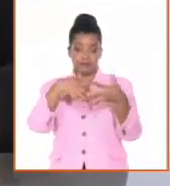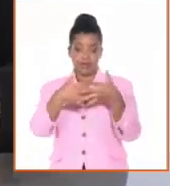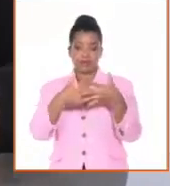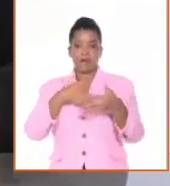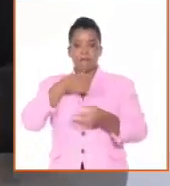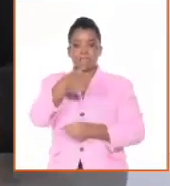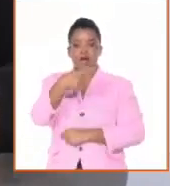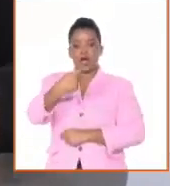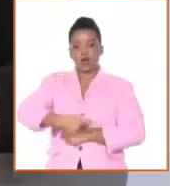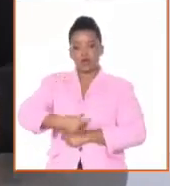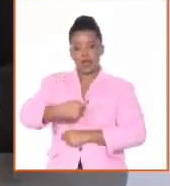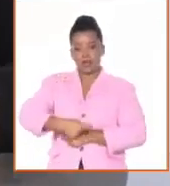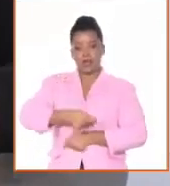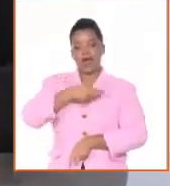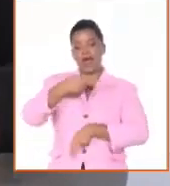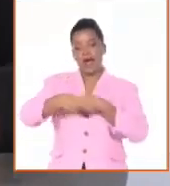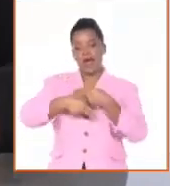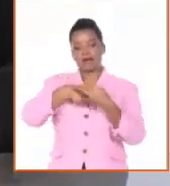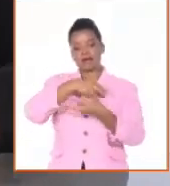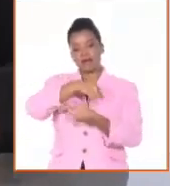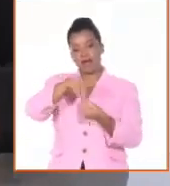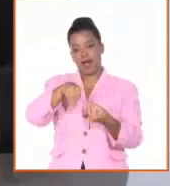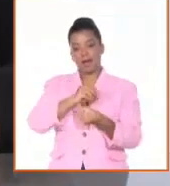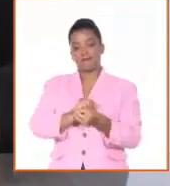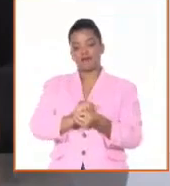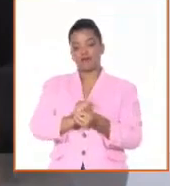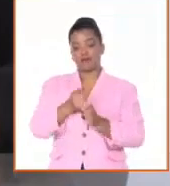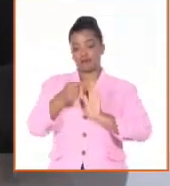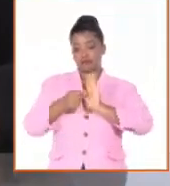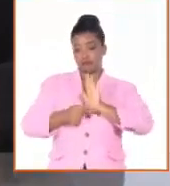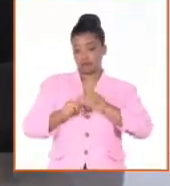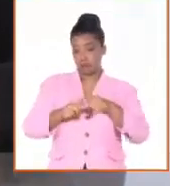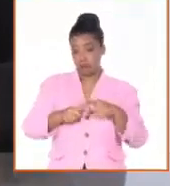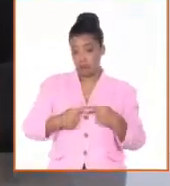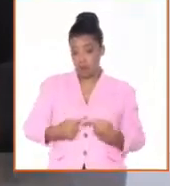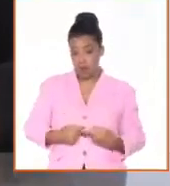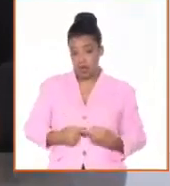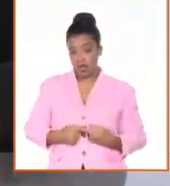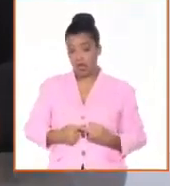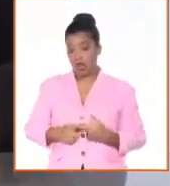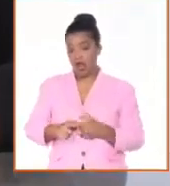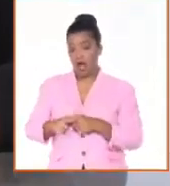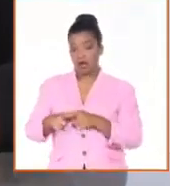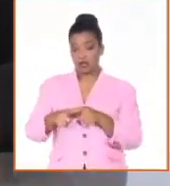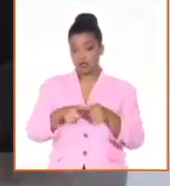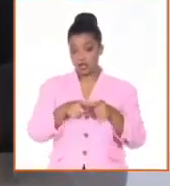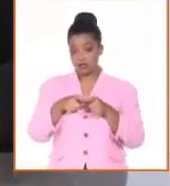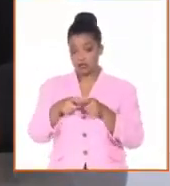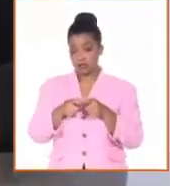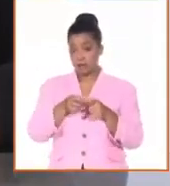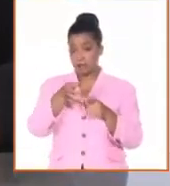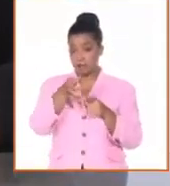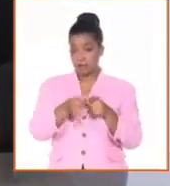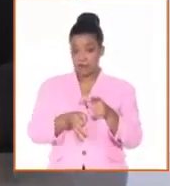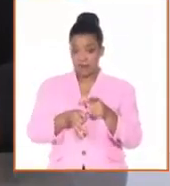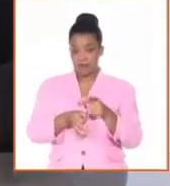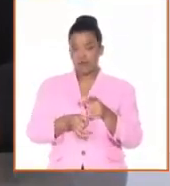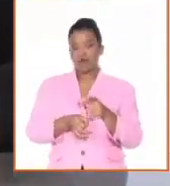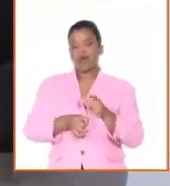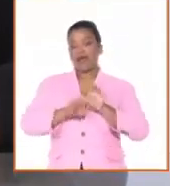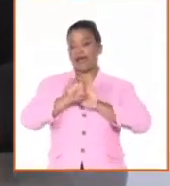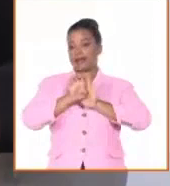notaría para hacer esta modificación estatutaria porque decíamos que la vida de la sociedad donde consta en los estatutos